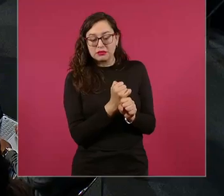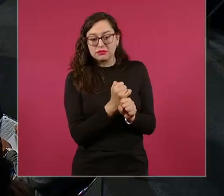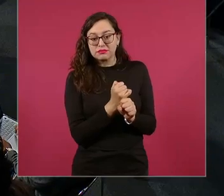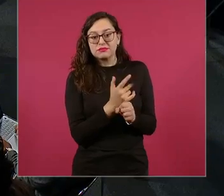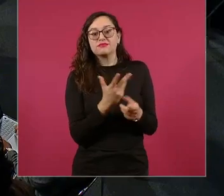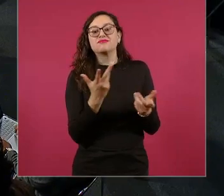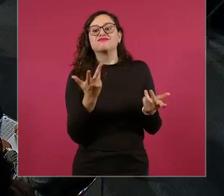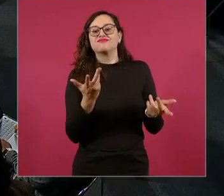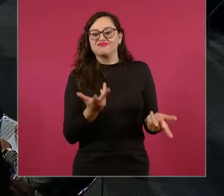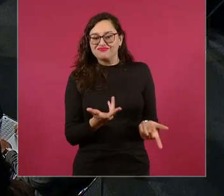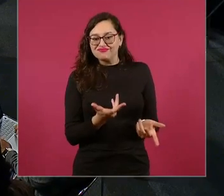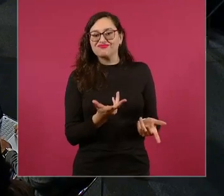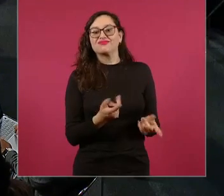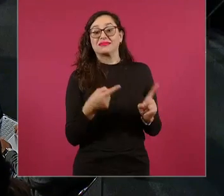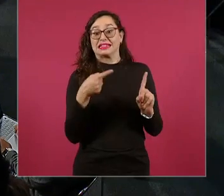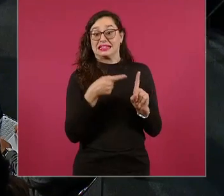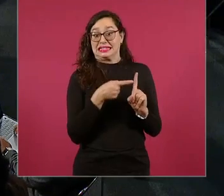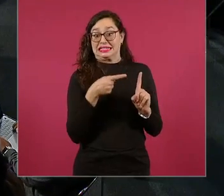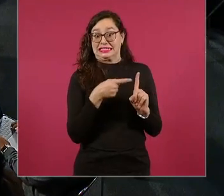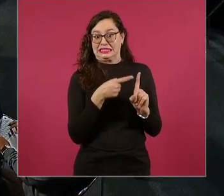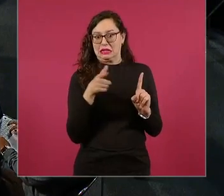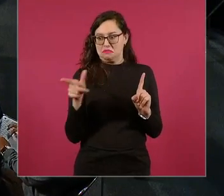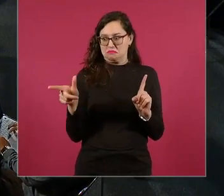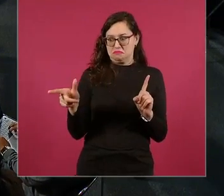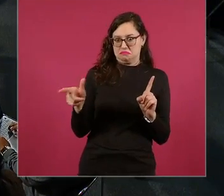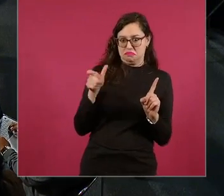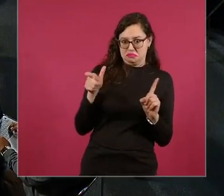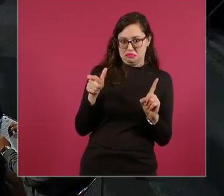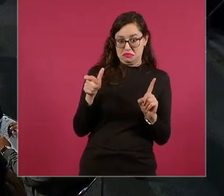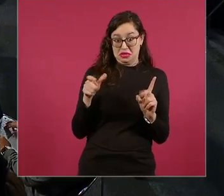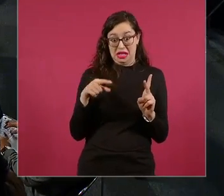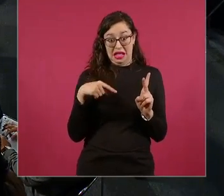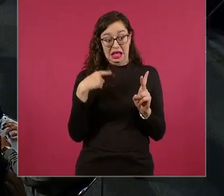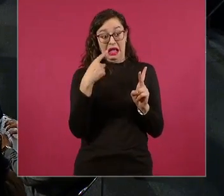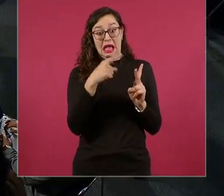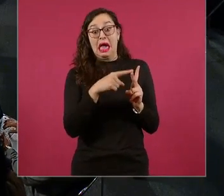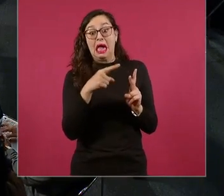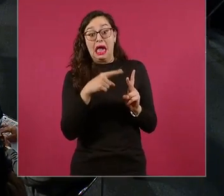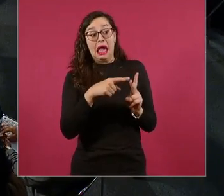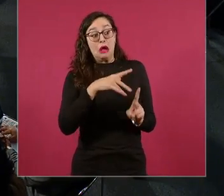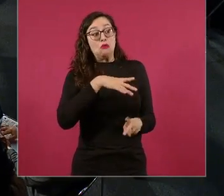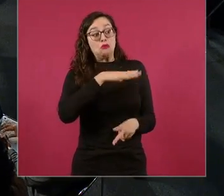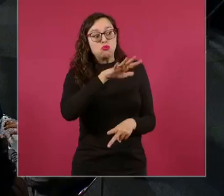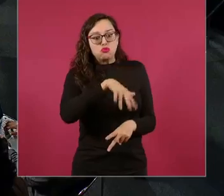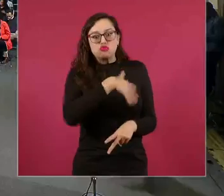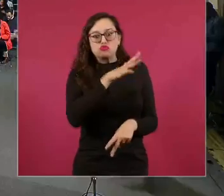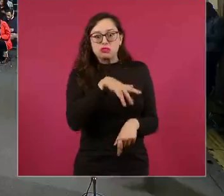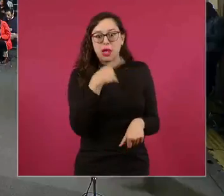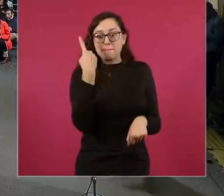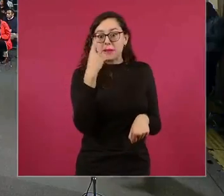buscar al segundo tirador